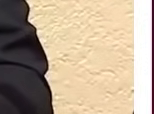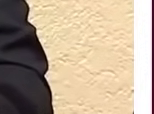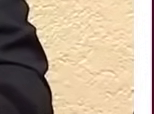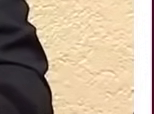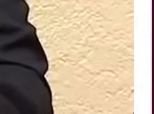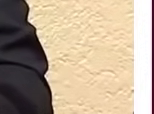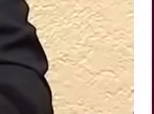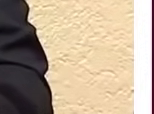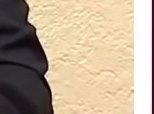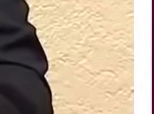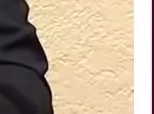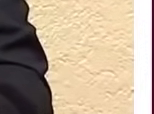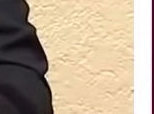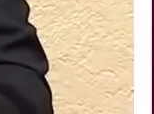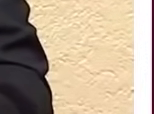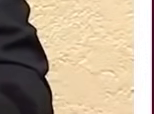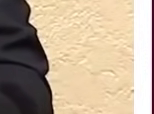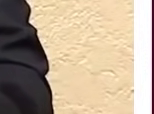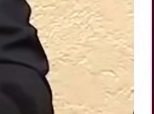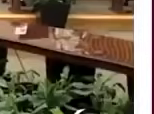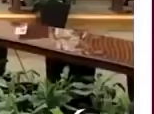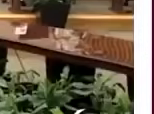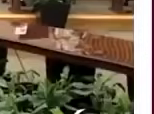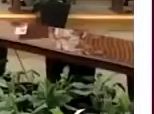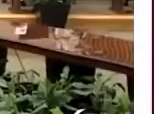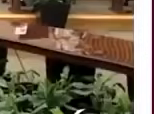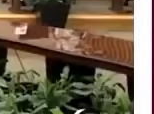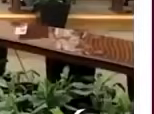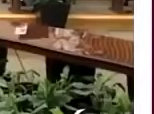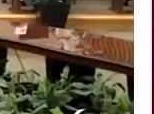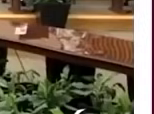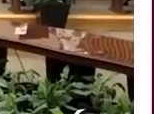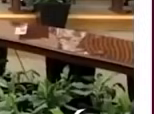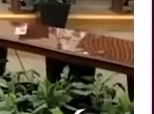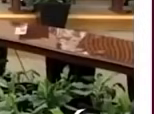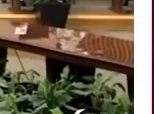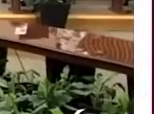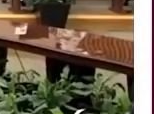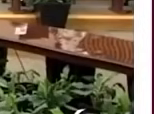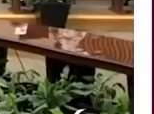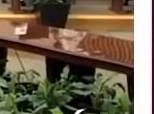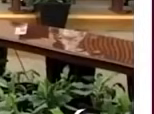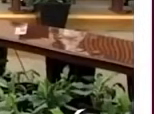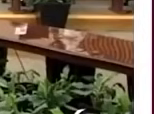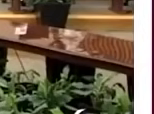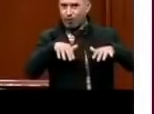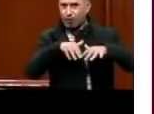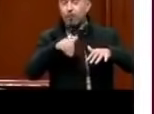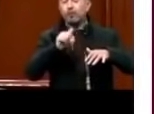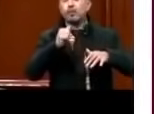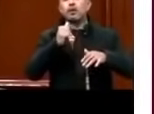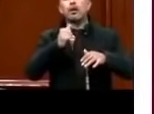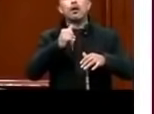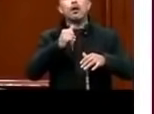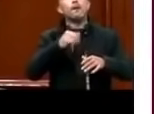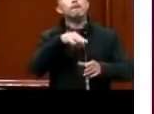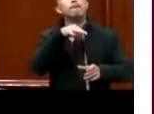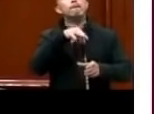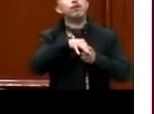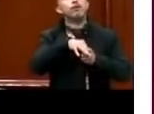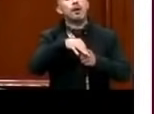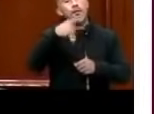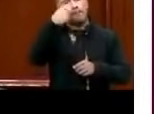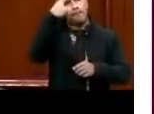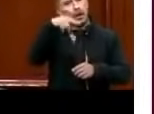por México, 102 millones. Redes Sociales Progresistas, 100, PRI